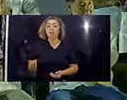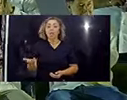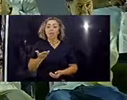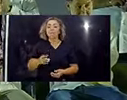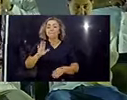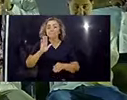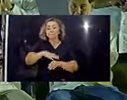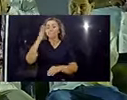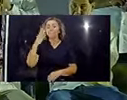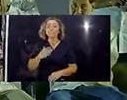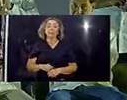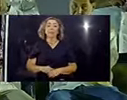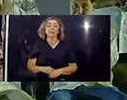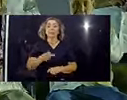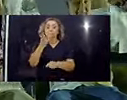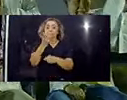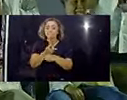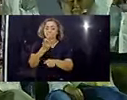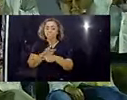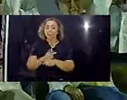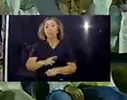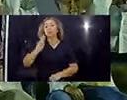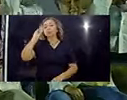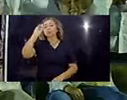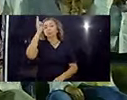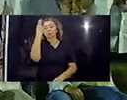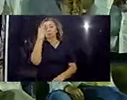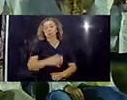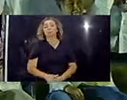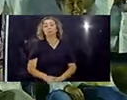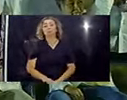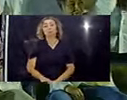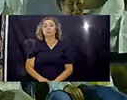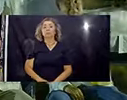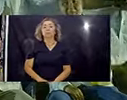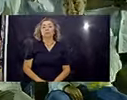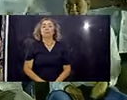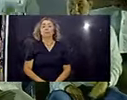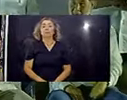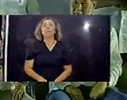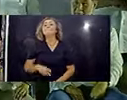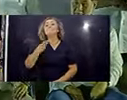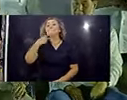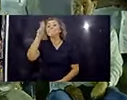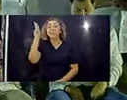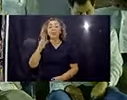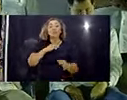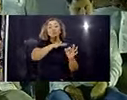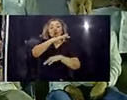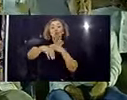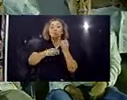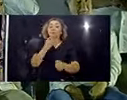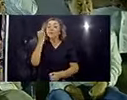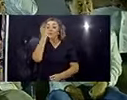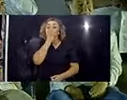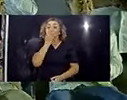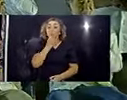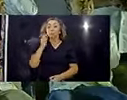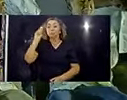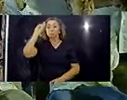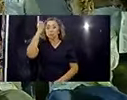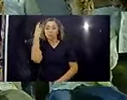universidades quién está de acuerdo Pero además gratuitas porque la educación es